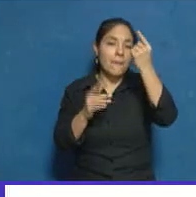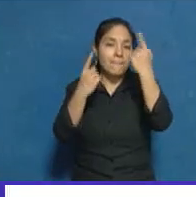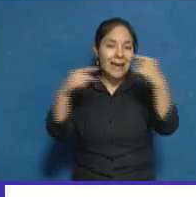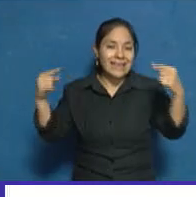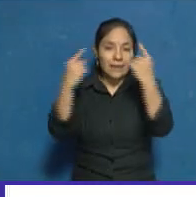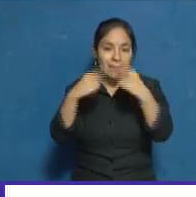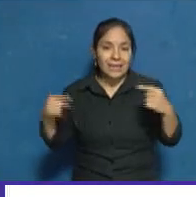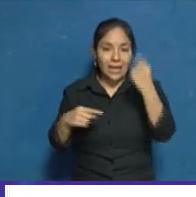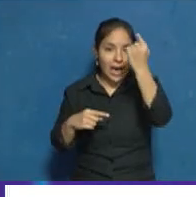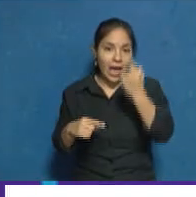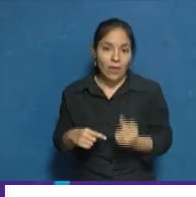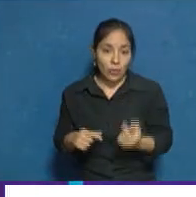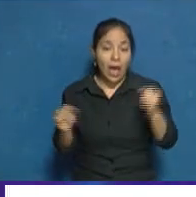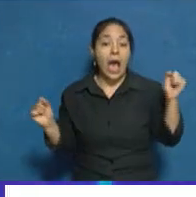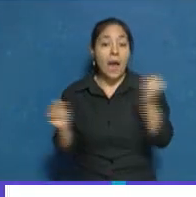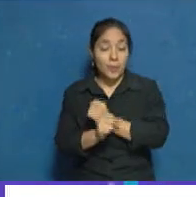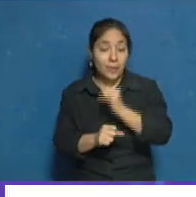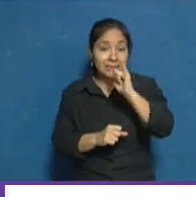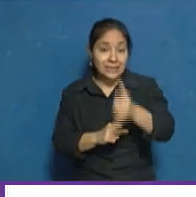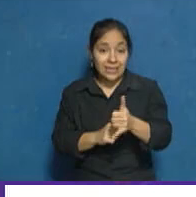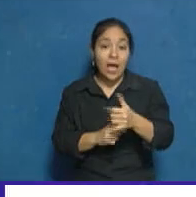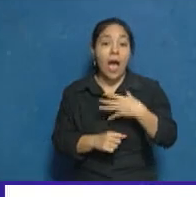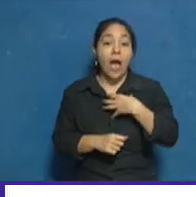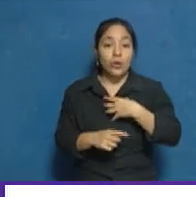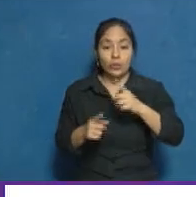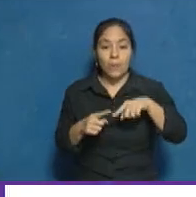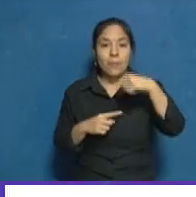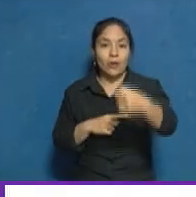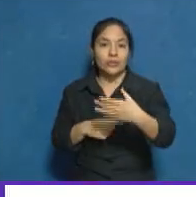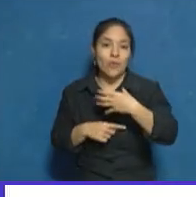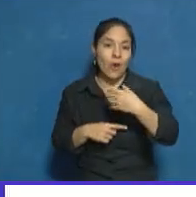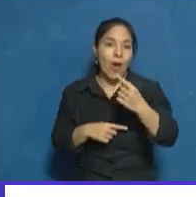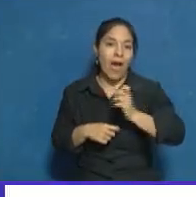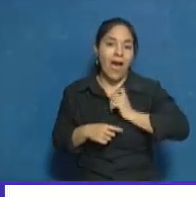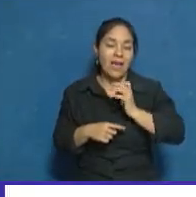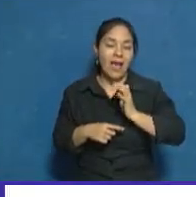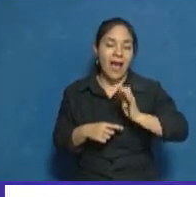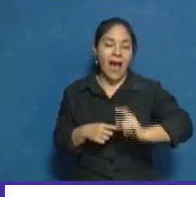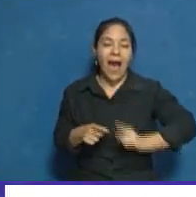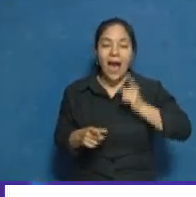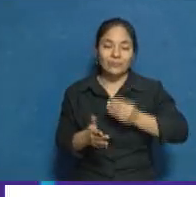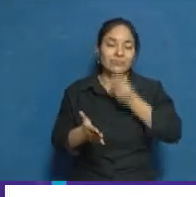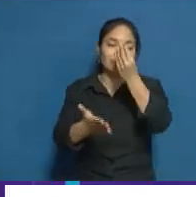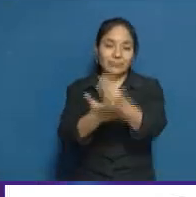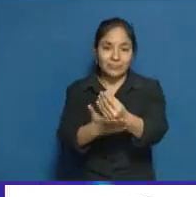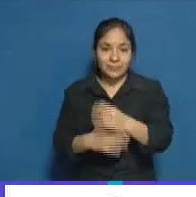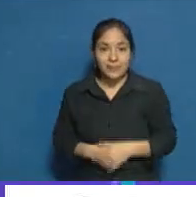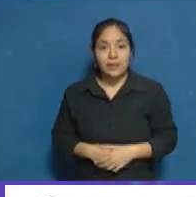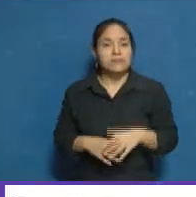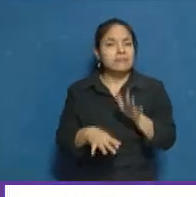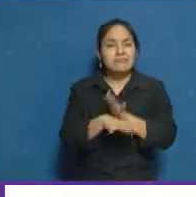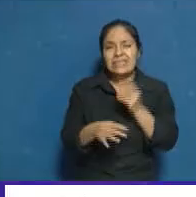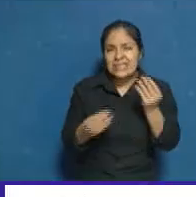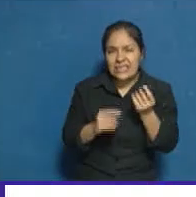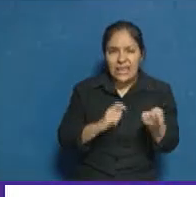permitir la acreditación y la promoción del alumno hacia el año siguiente. Marta, ¿qué es esta ponderación que usted menciona, que es uno de los